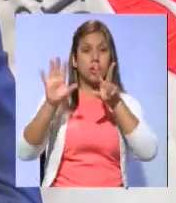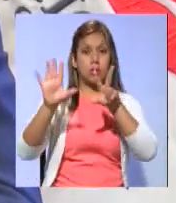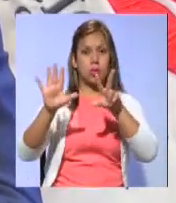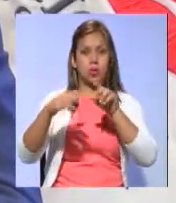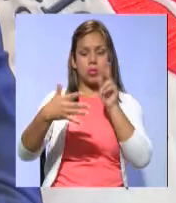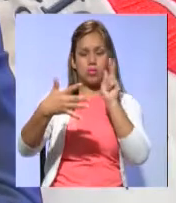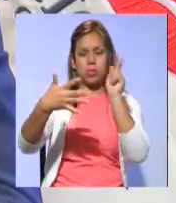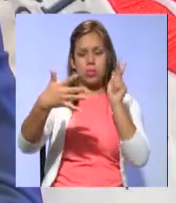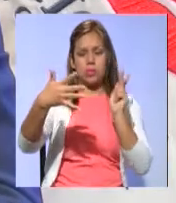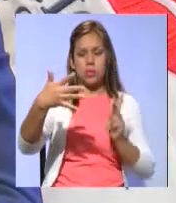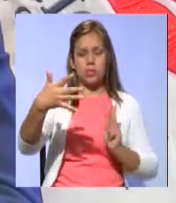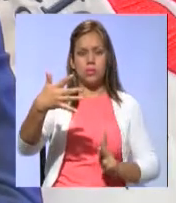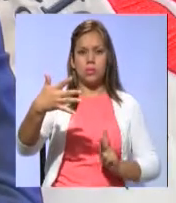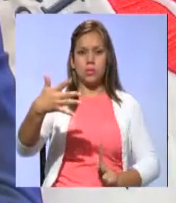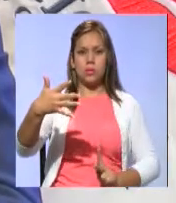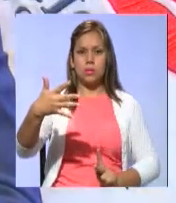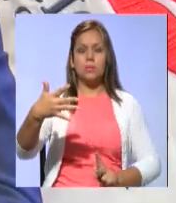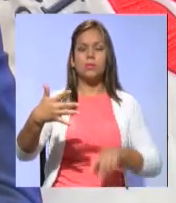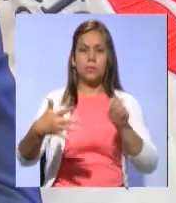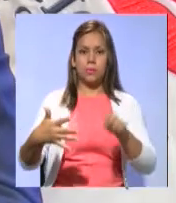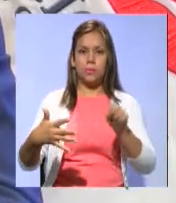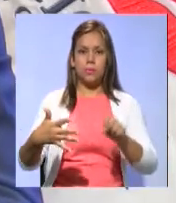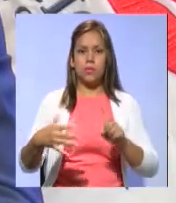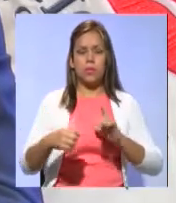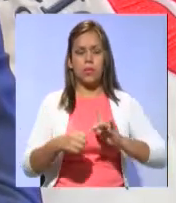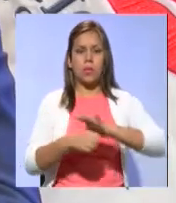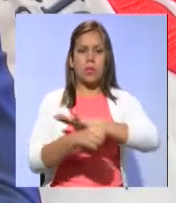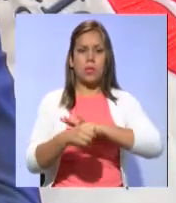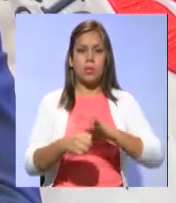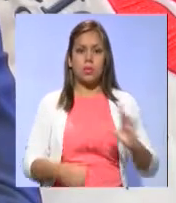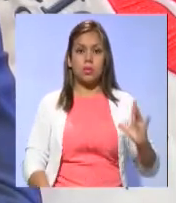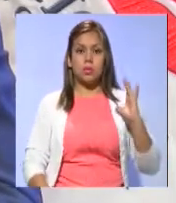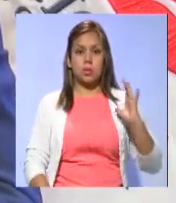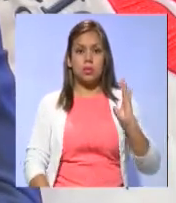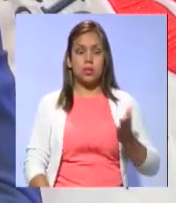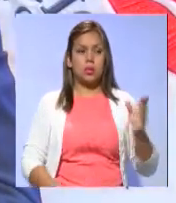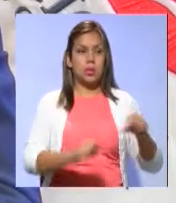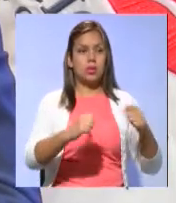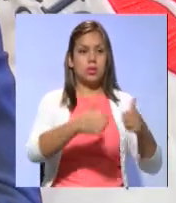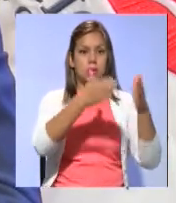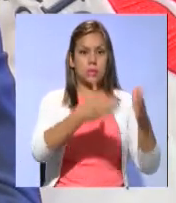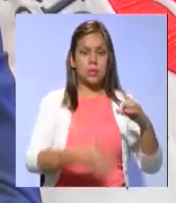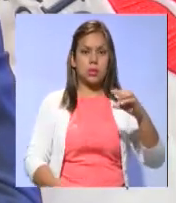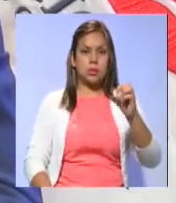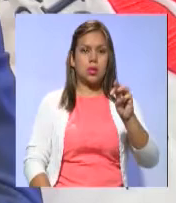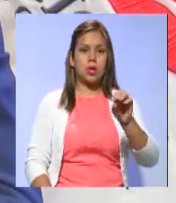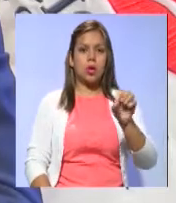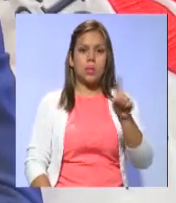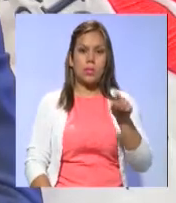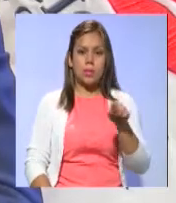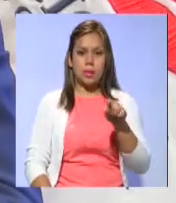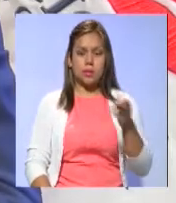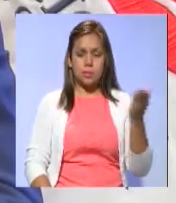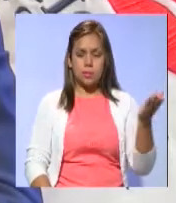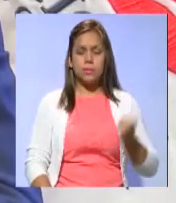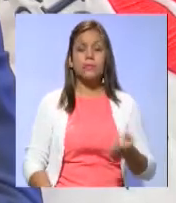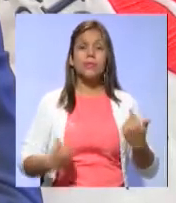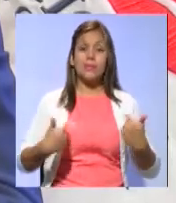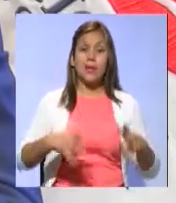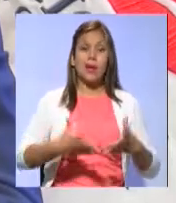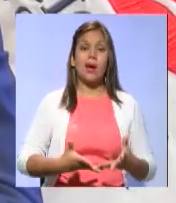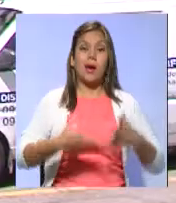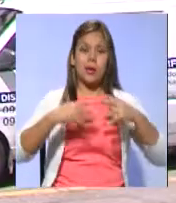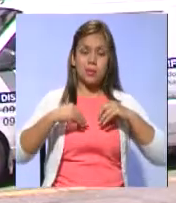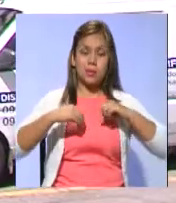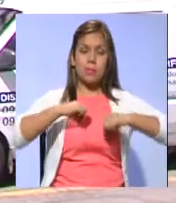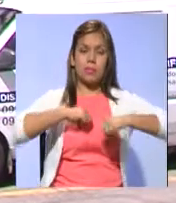precisiones que fueron completadas por el señor asambleísta Roberto Gómez. Una vez admitida a trámite la